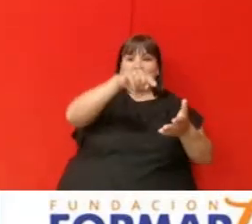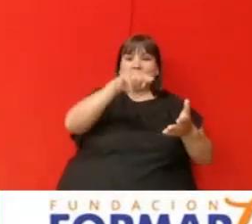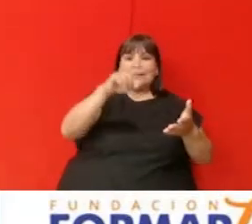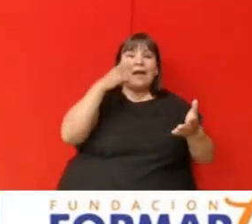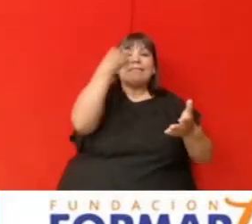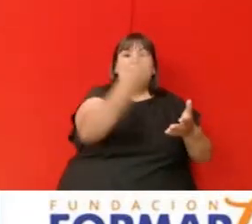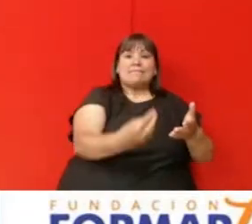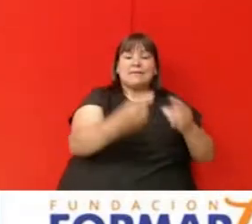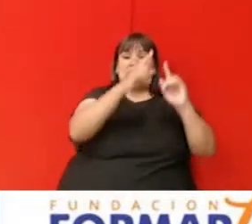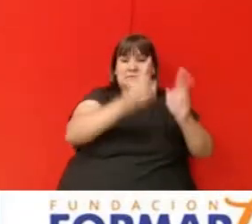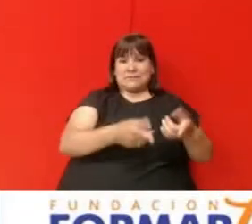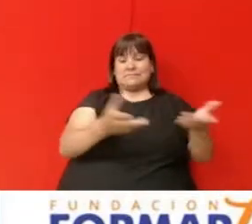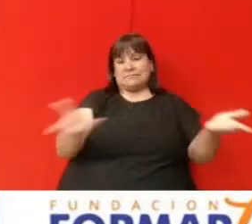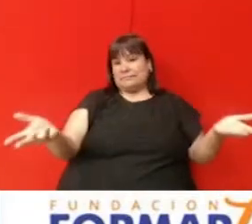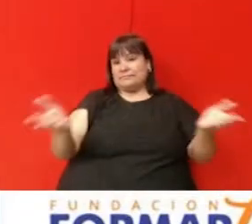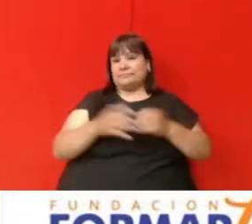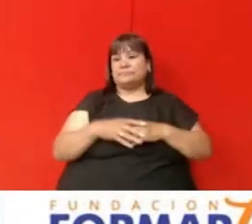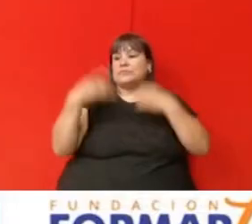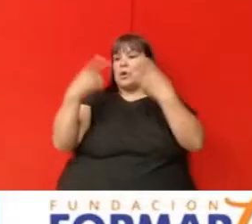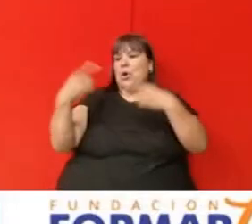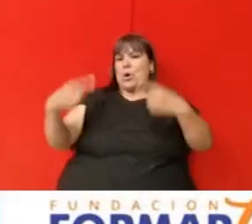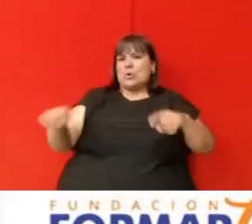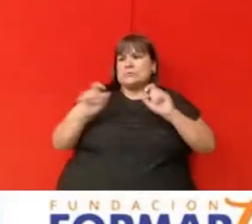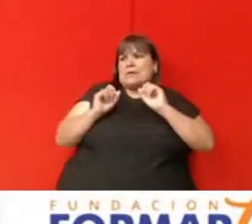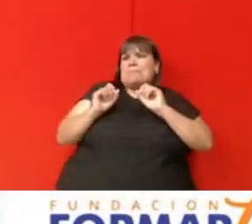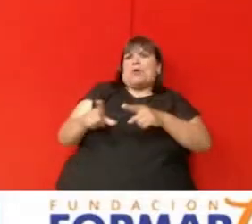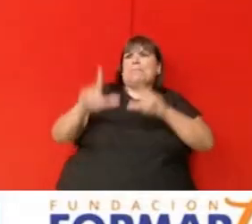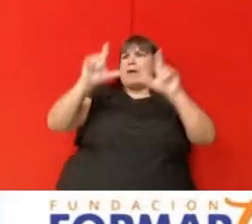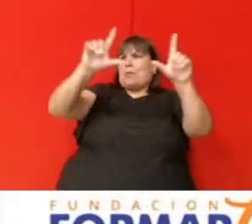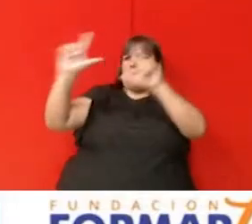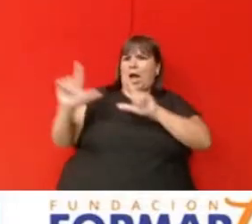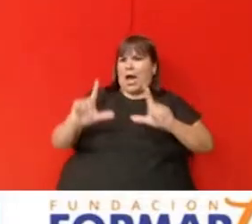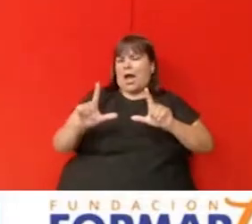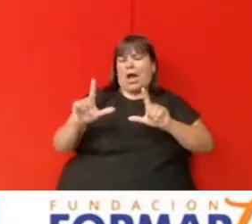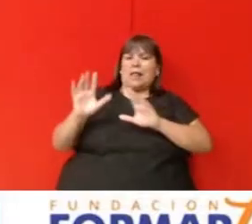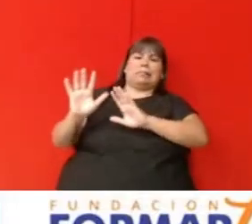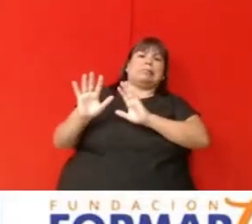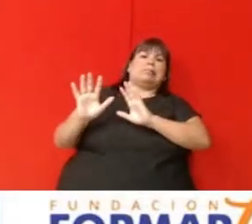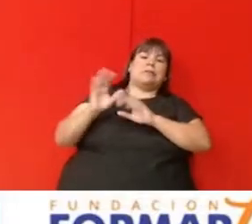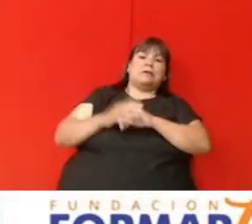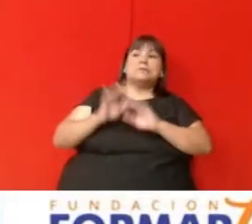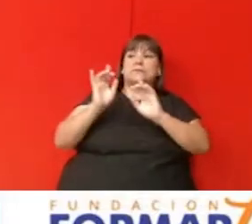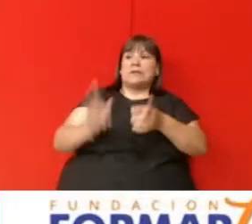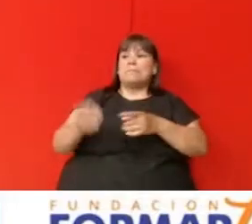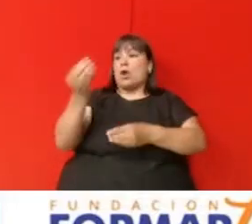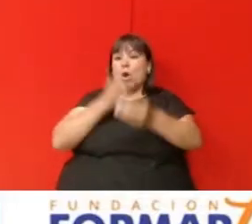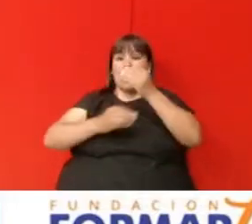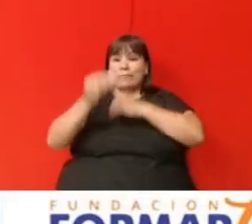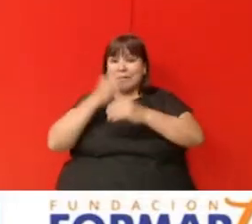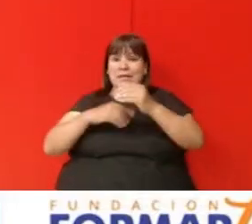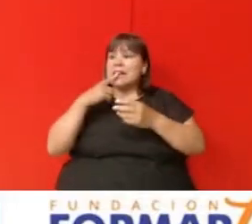cosas sentimentales, ¿no? Como puede ser cuadros, los gustos de las comidas, los